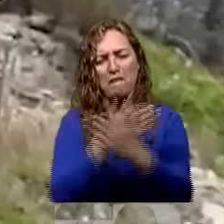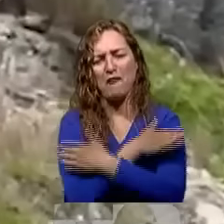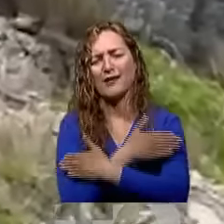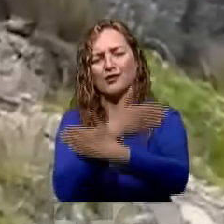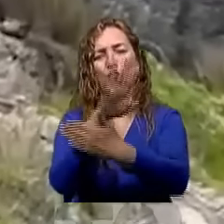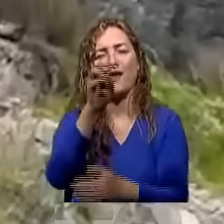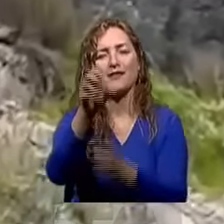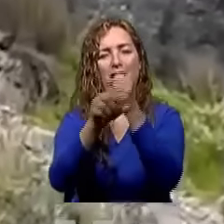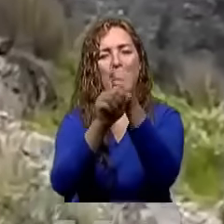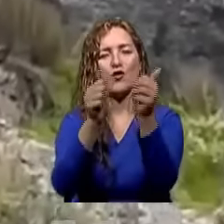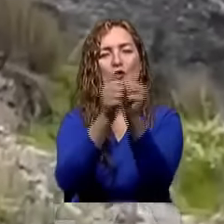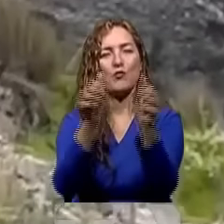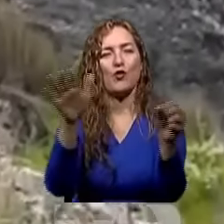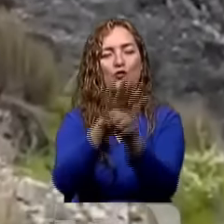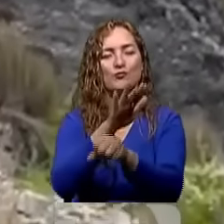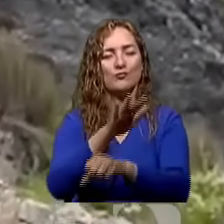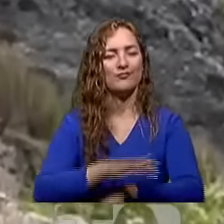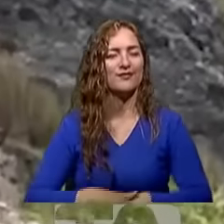Total.